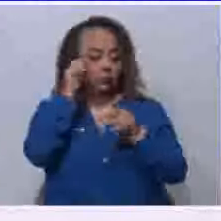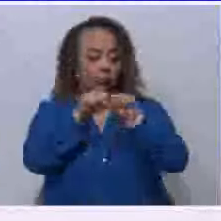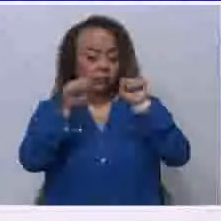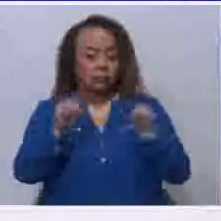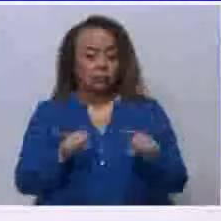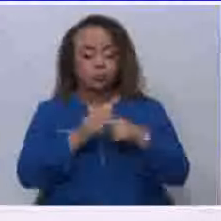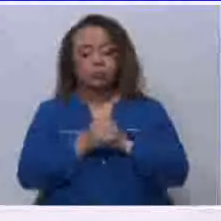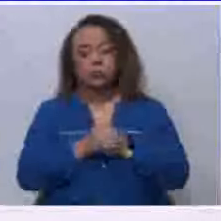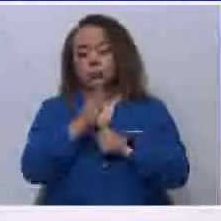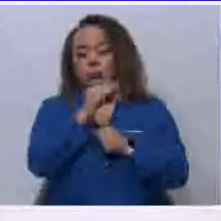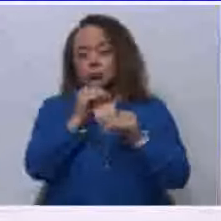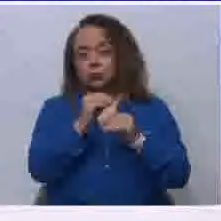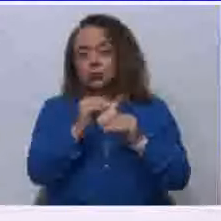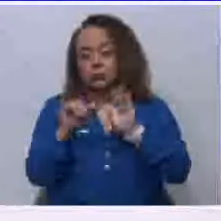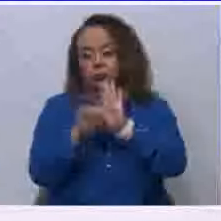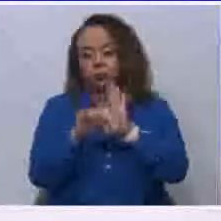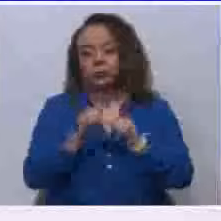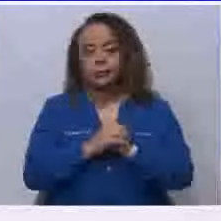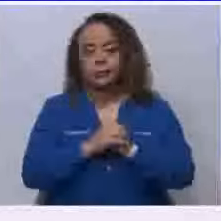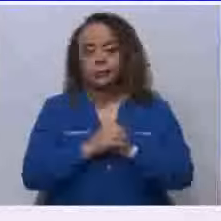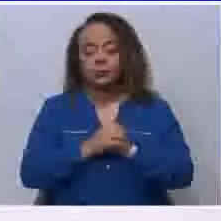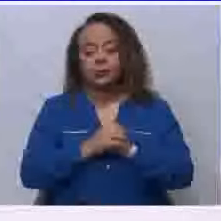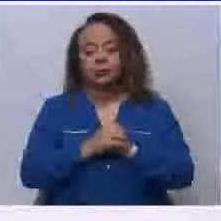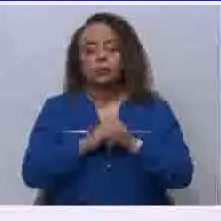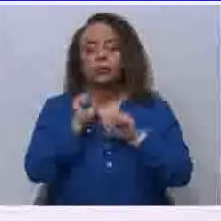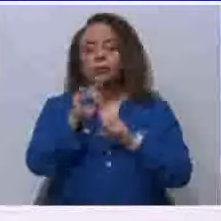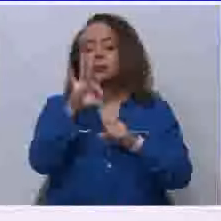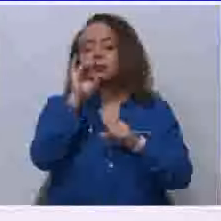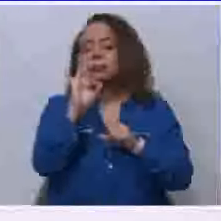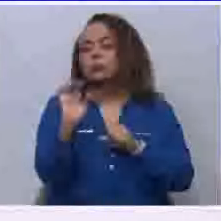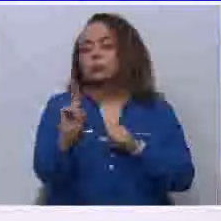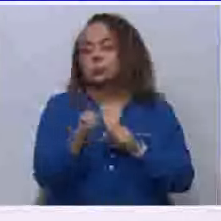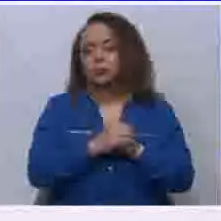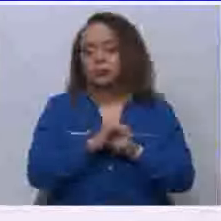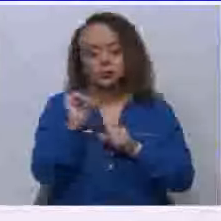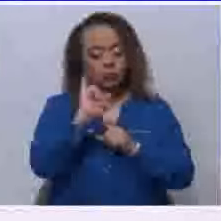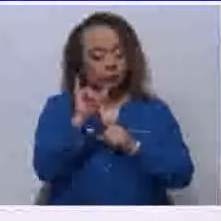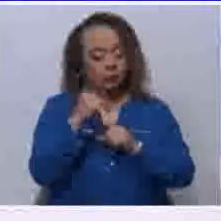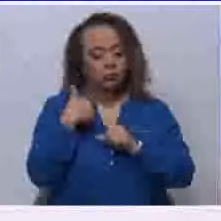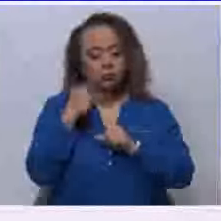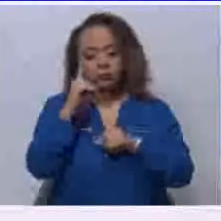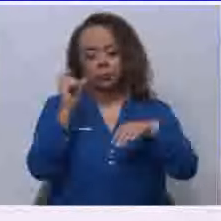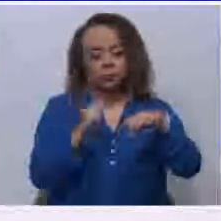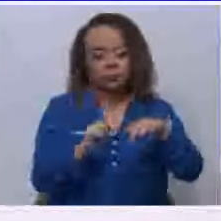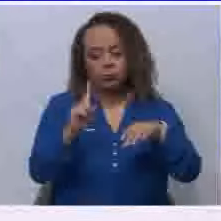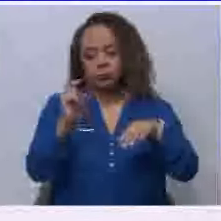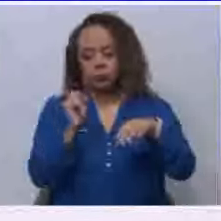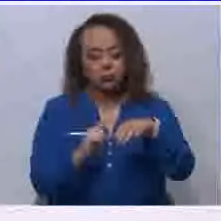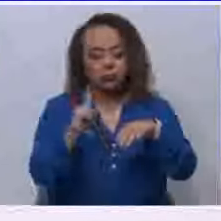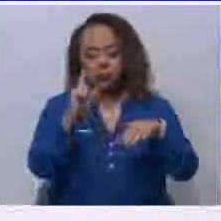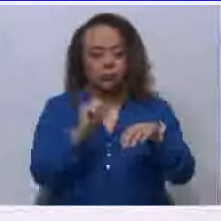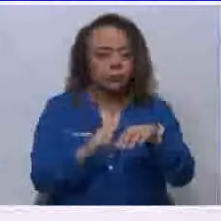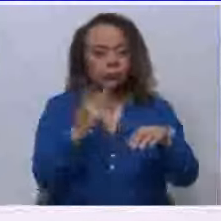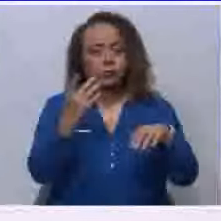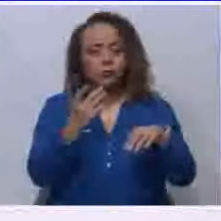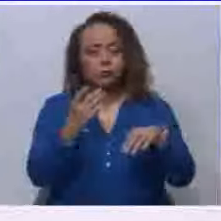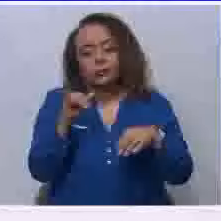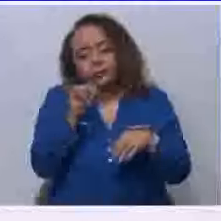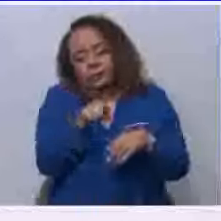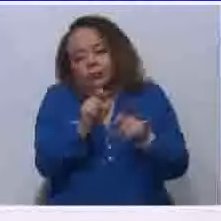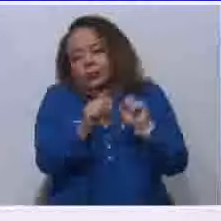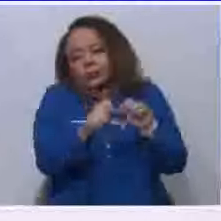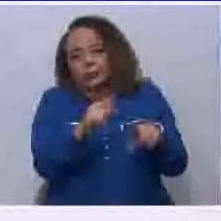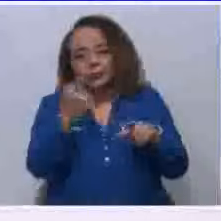sistémico e identitario, ¿dónde podemos encontrar un 9? Obviamente, si Ugalde tiene una y la mete, se va a erigir como el goleador.